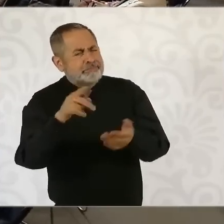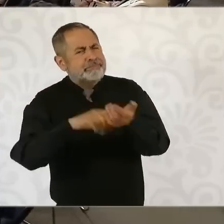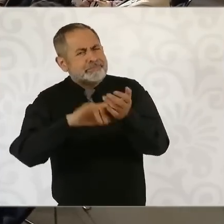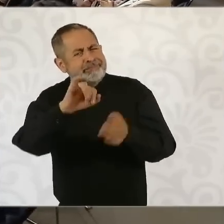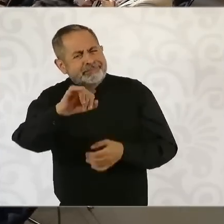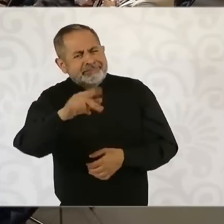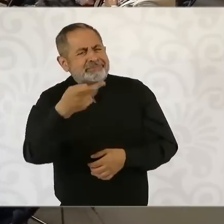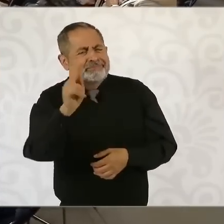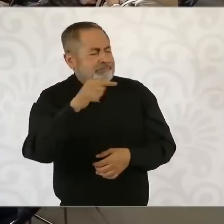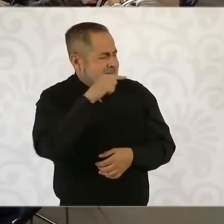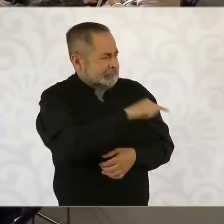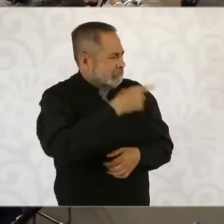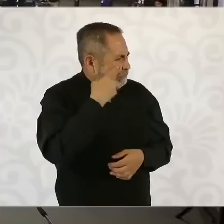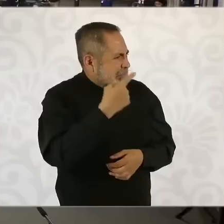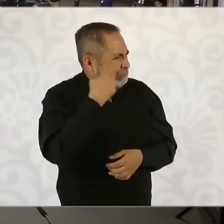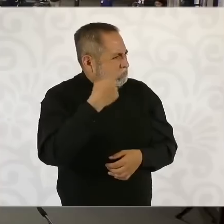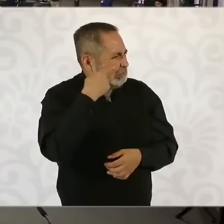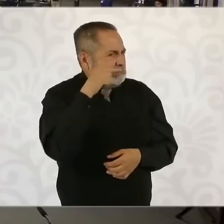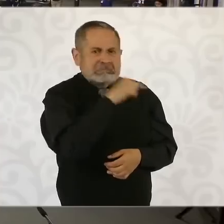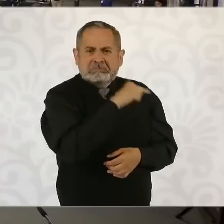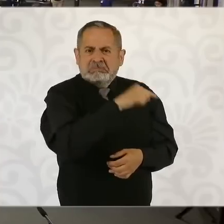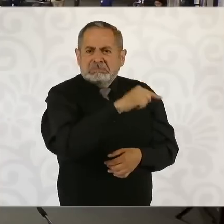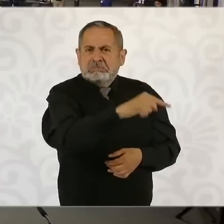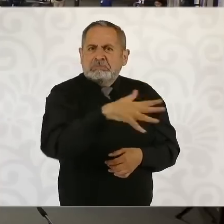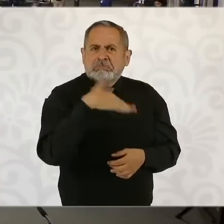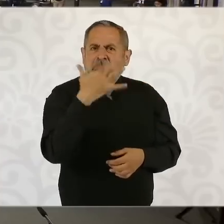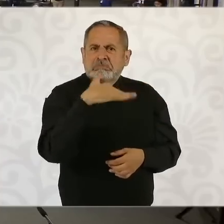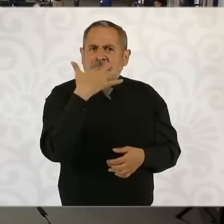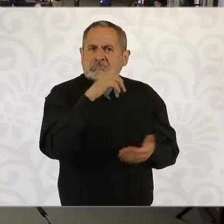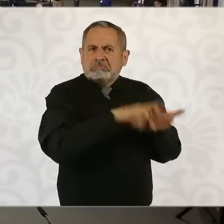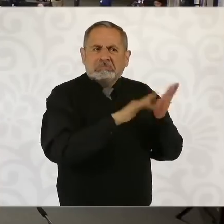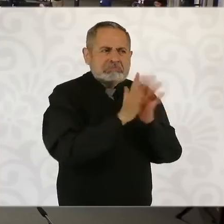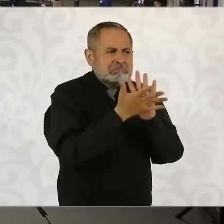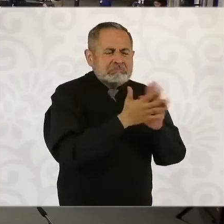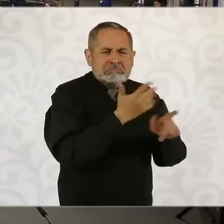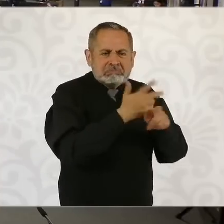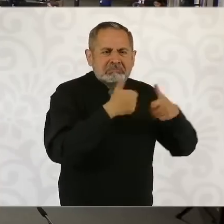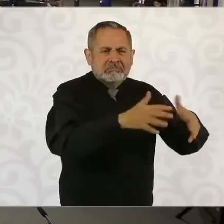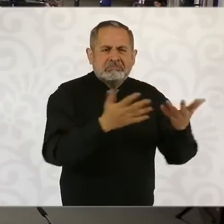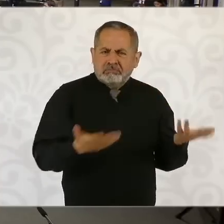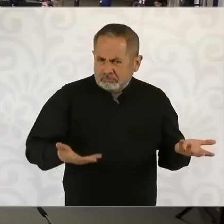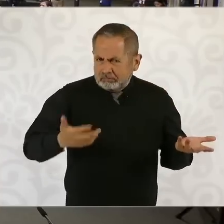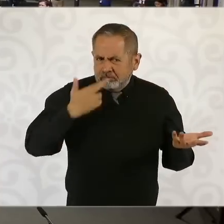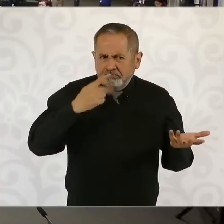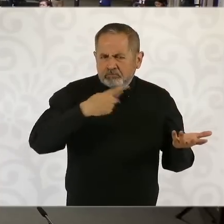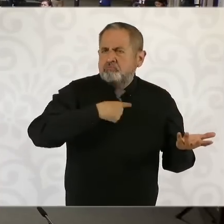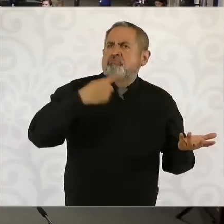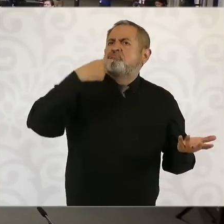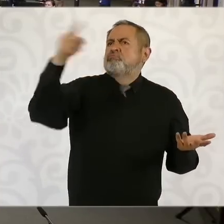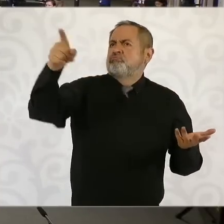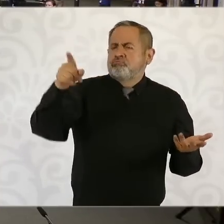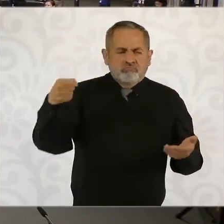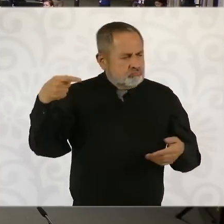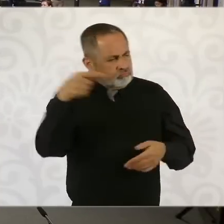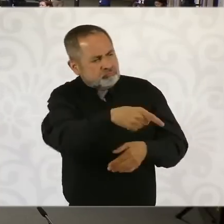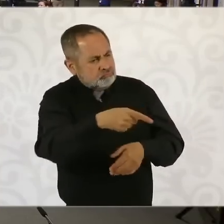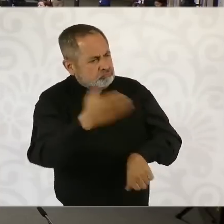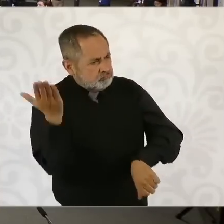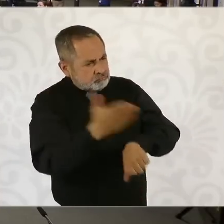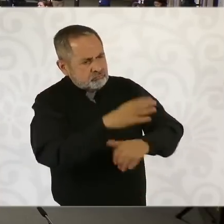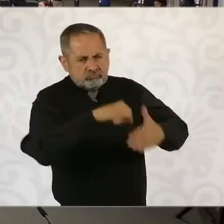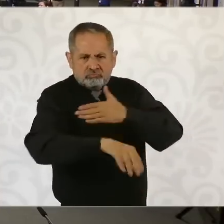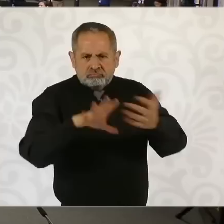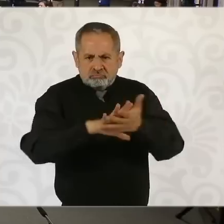casos sistemáticos de liberación de gente vinculada al crimen organizado, ¿no procedería una denuncia penal o administrativa, por lo menos,